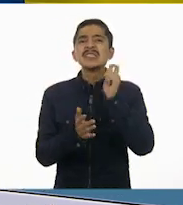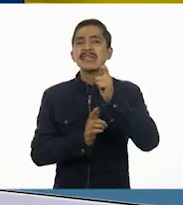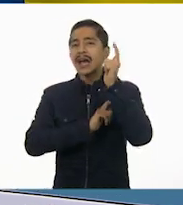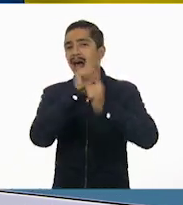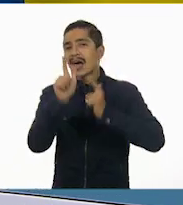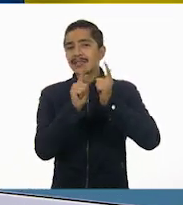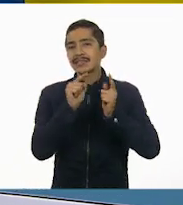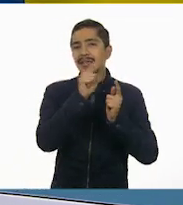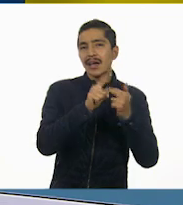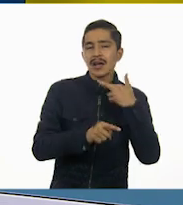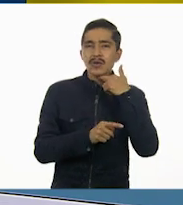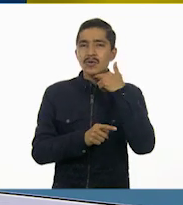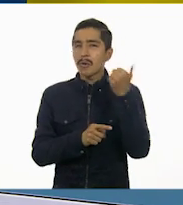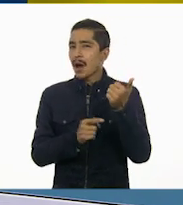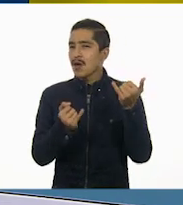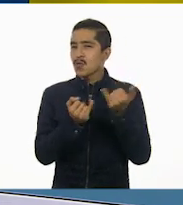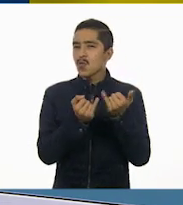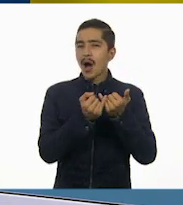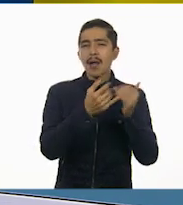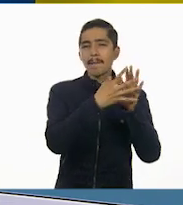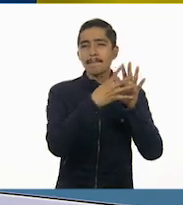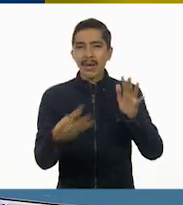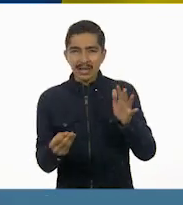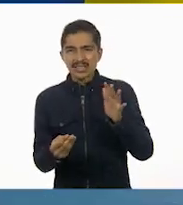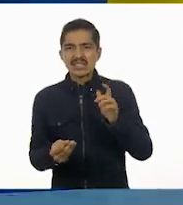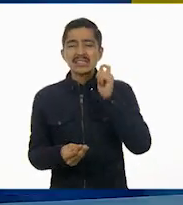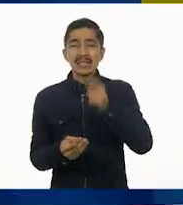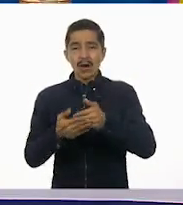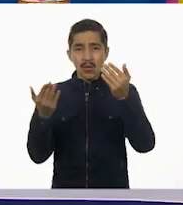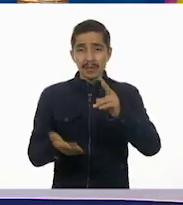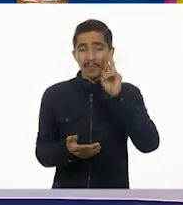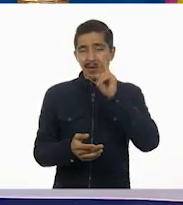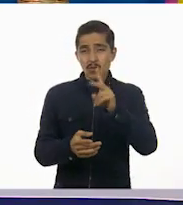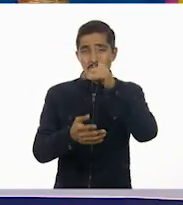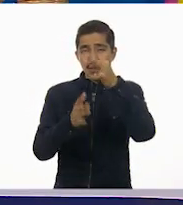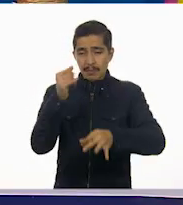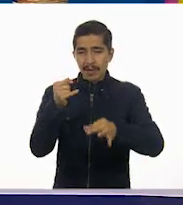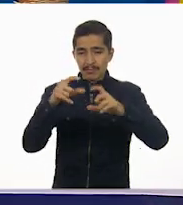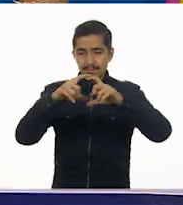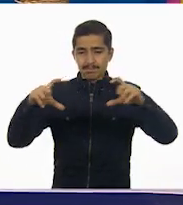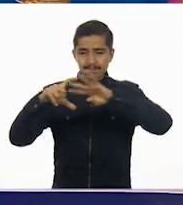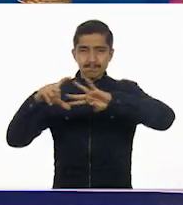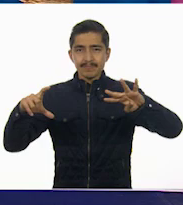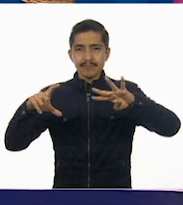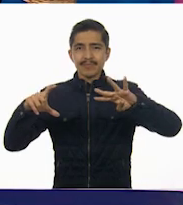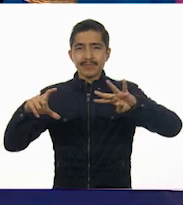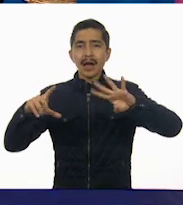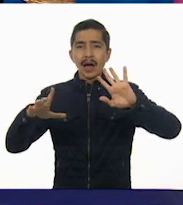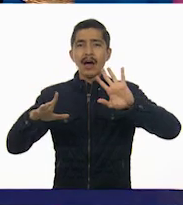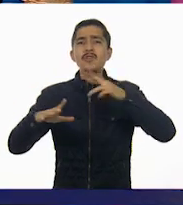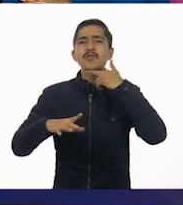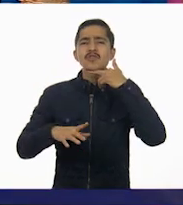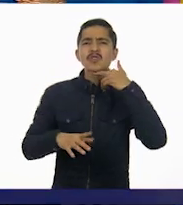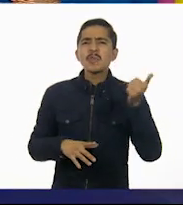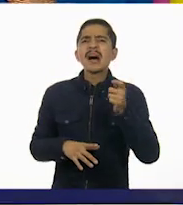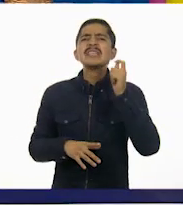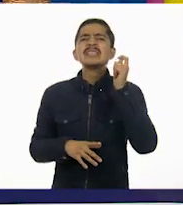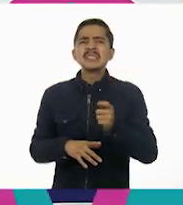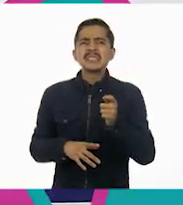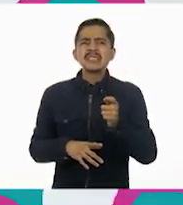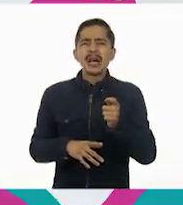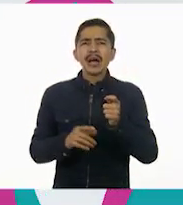Grecia y Roma. Vamos con la última ficha de hoy. Durante la época republicana, Roma pasó de ser